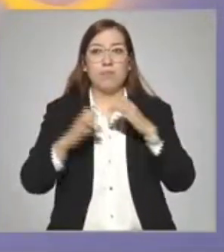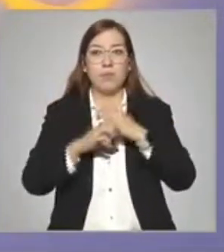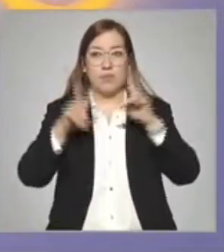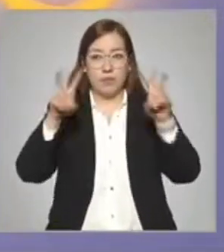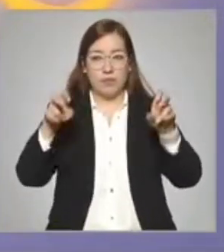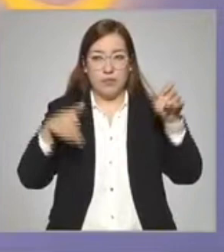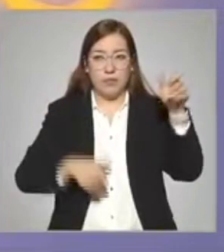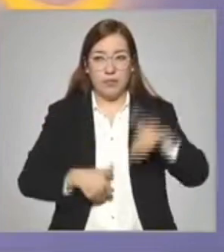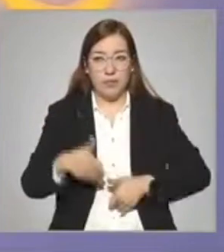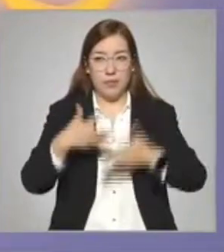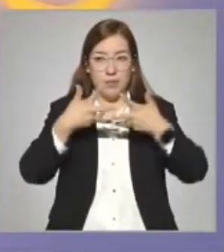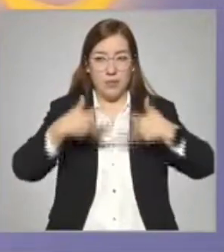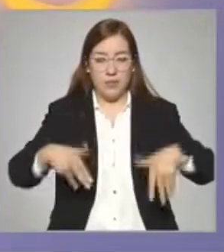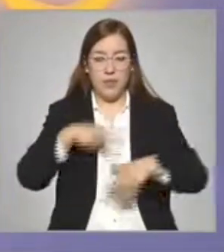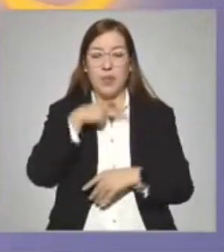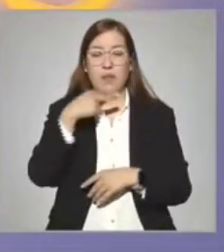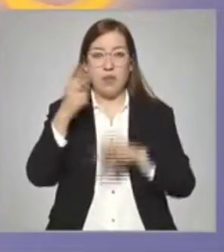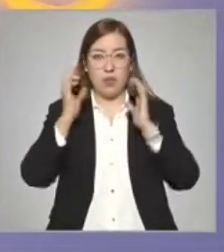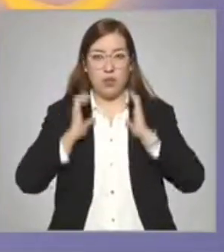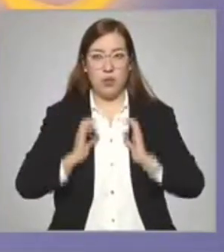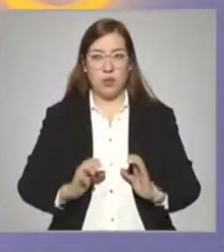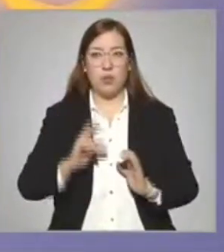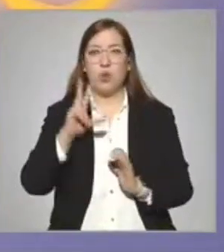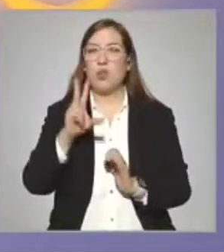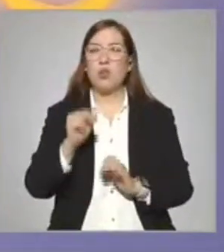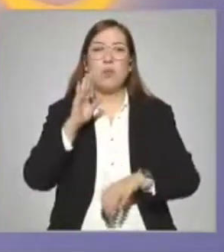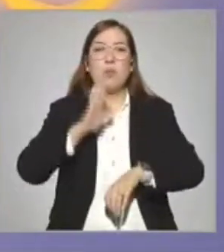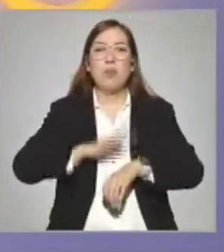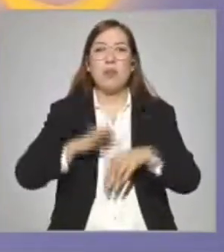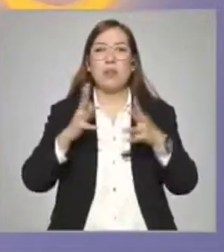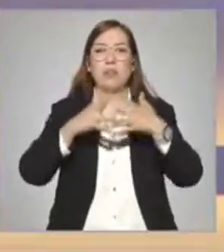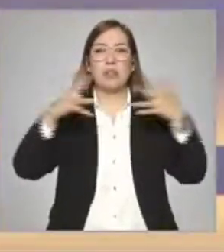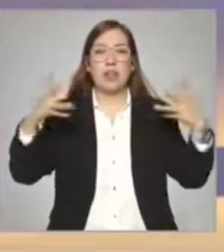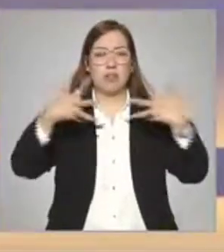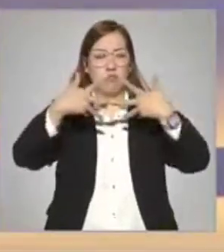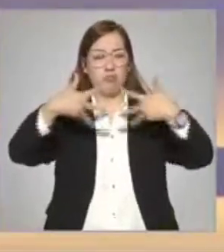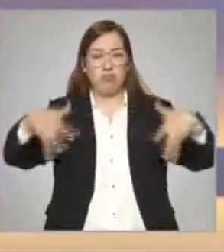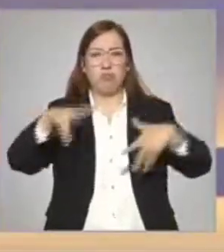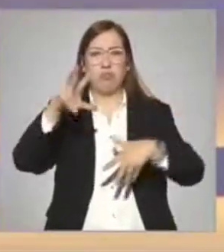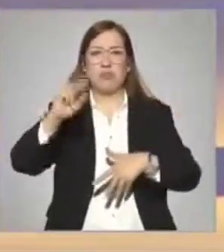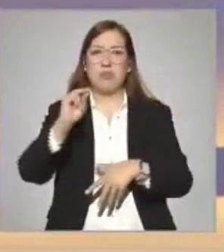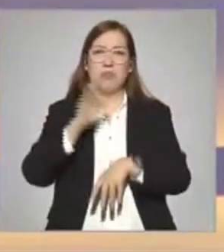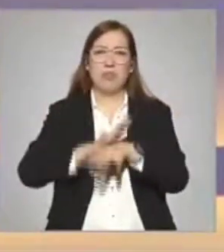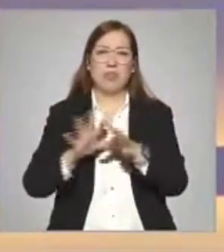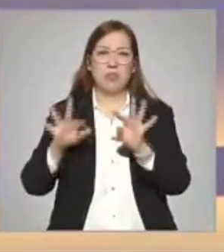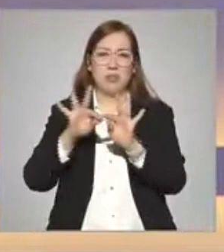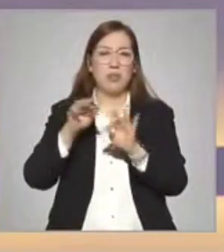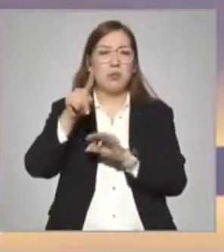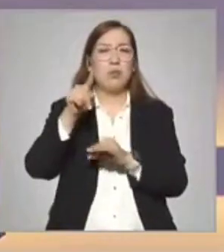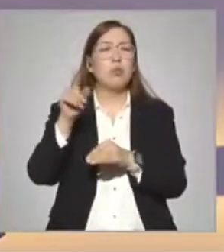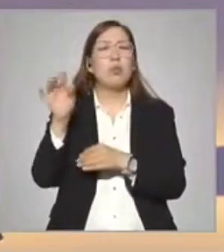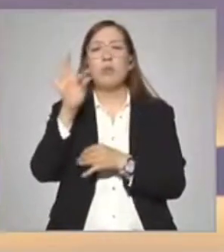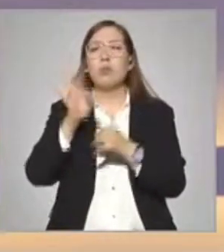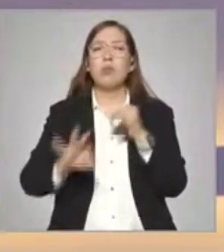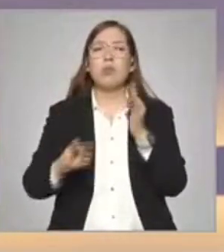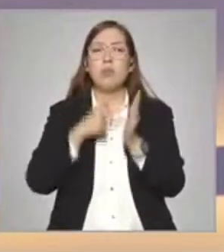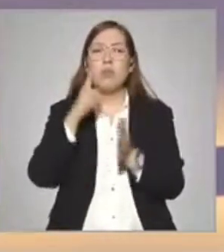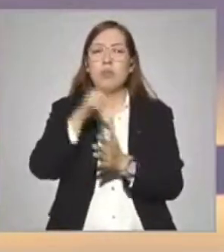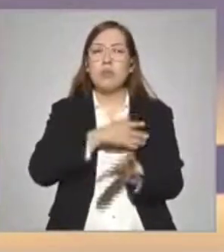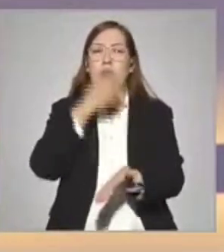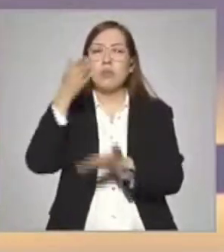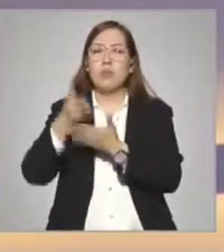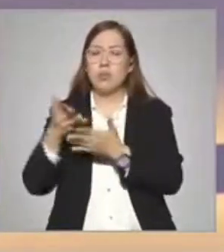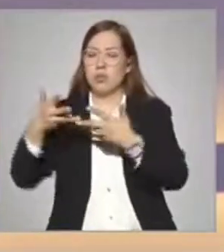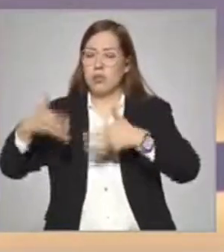teatro, la voz y el cuerpo, y no las enormes escenografías. ¿Cuándo fue la última vez que una obra de teatro te